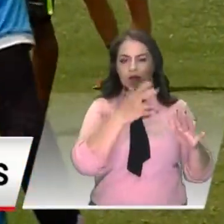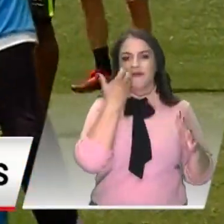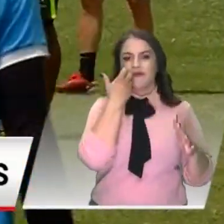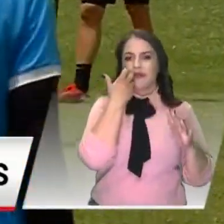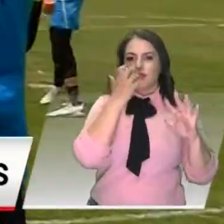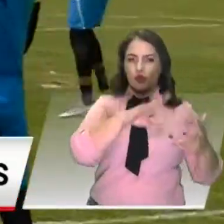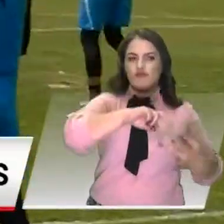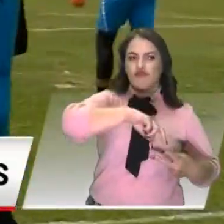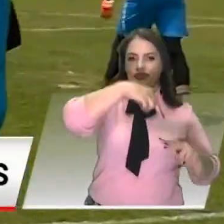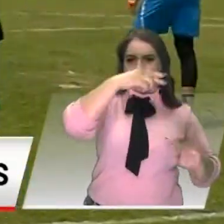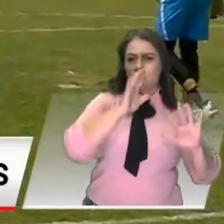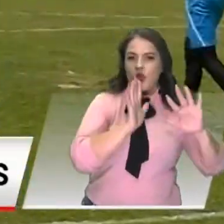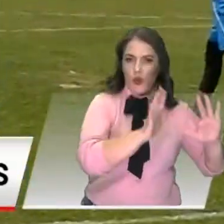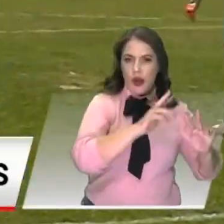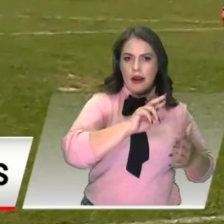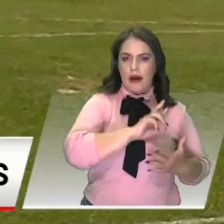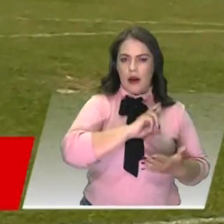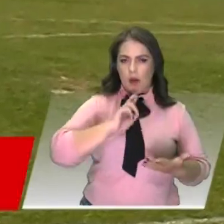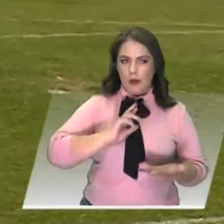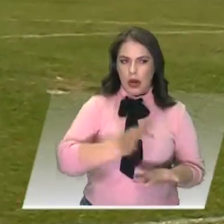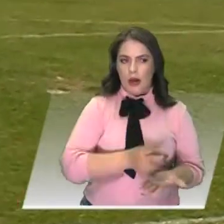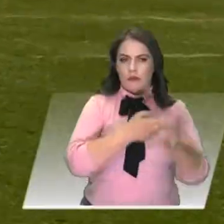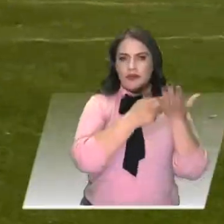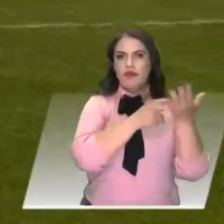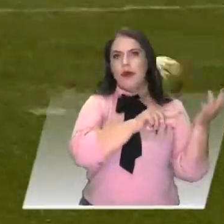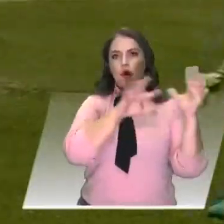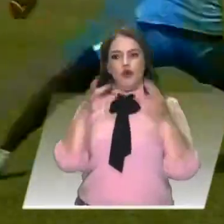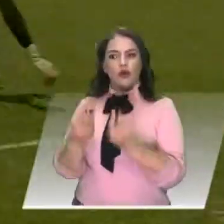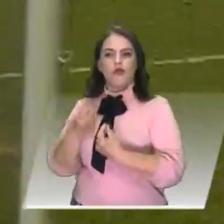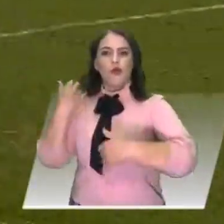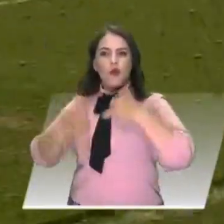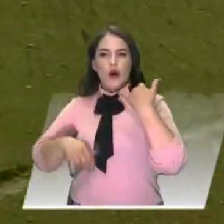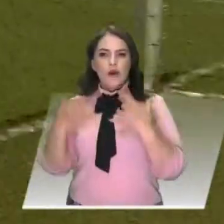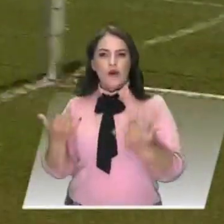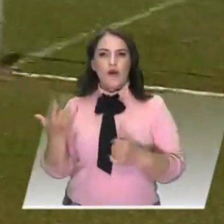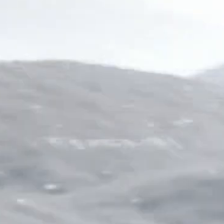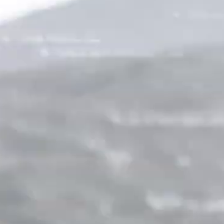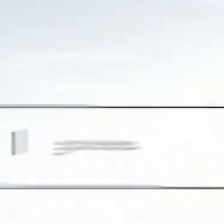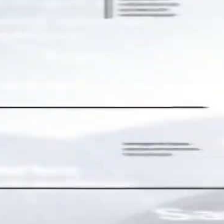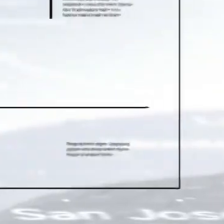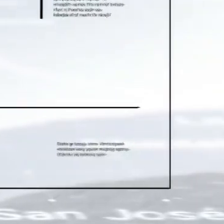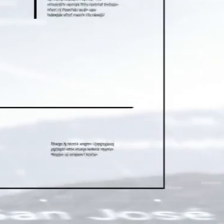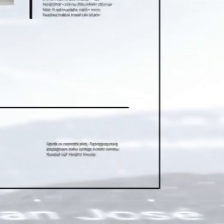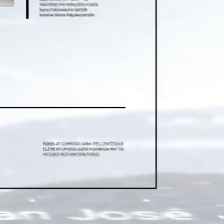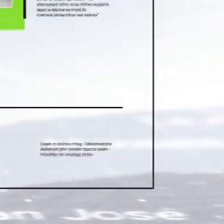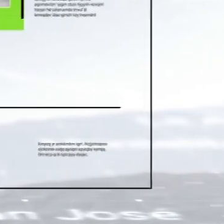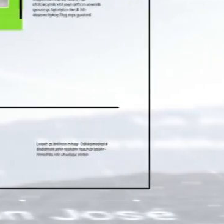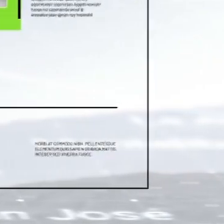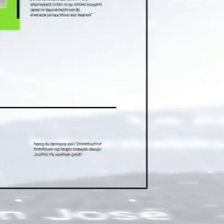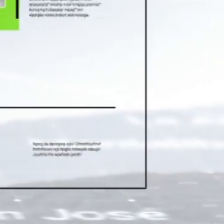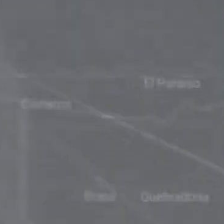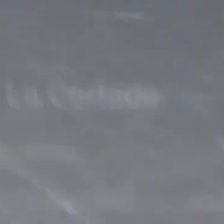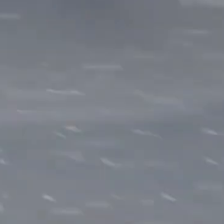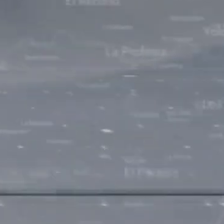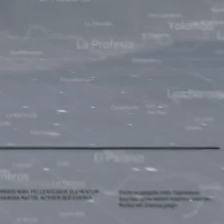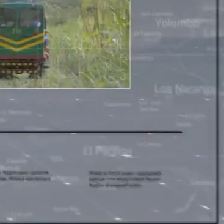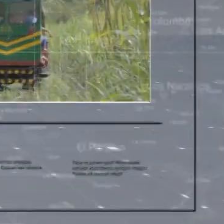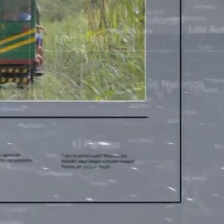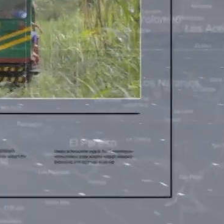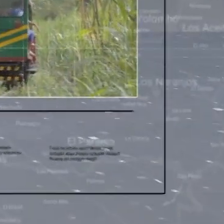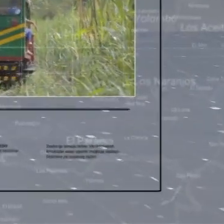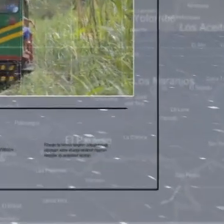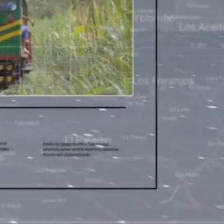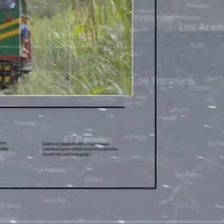el resto de la plantilla dorada está a disposición para el juego de hoy